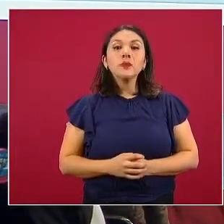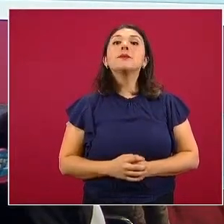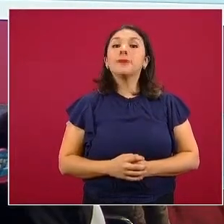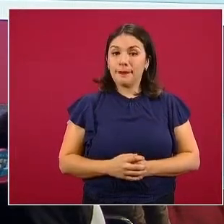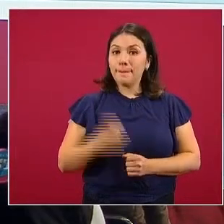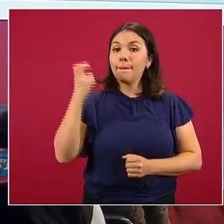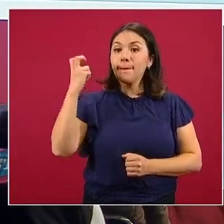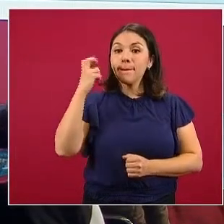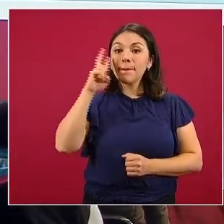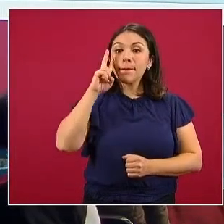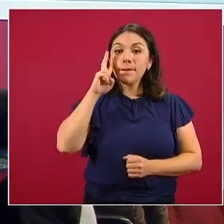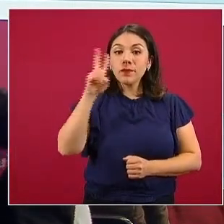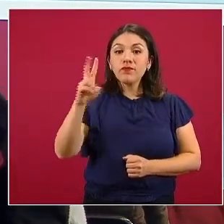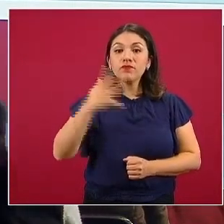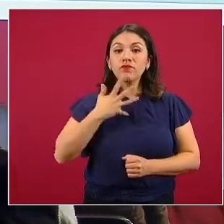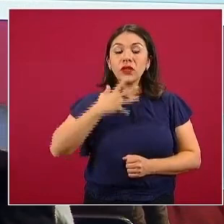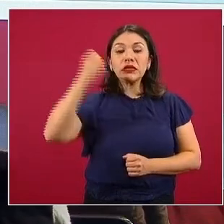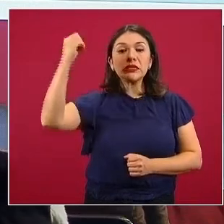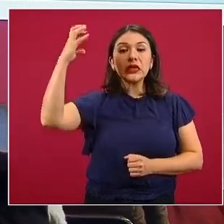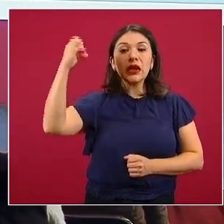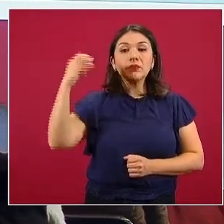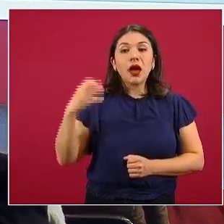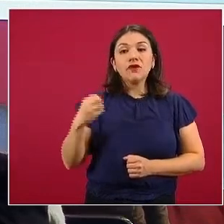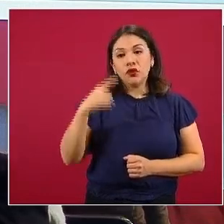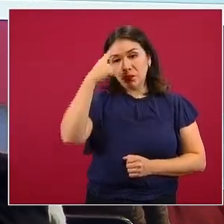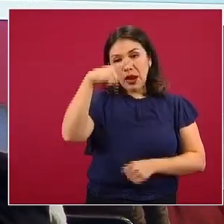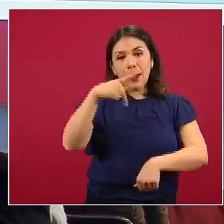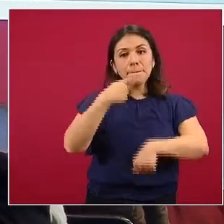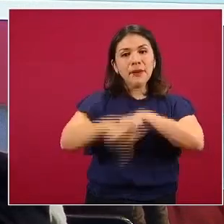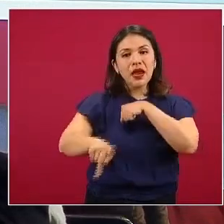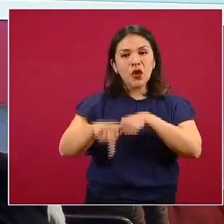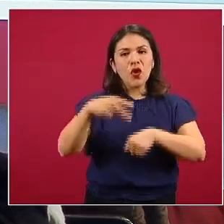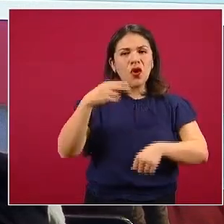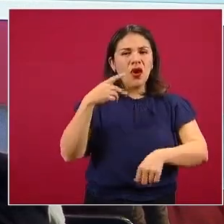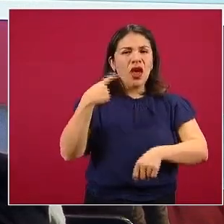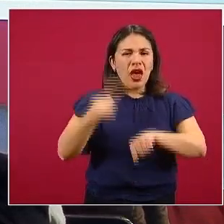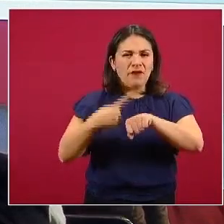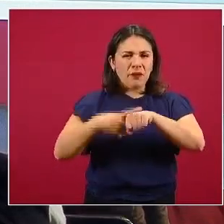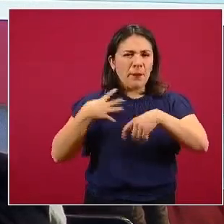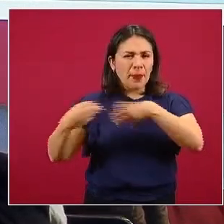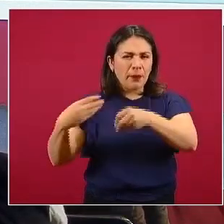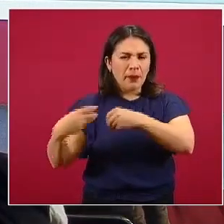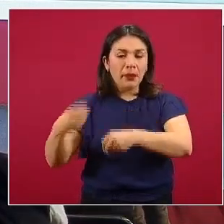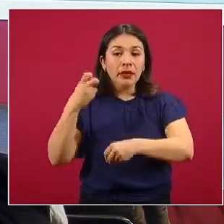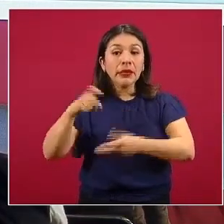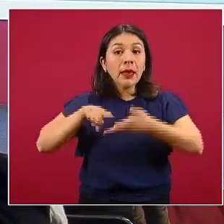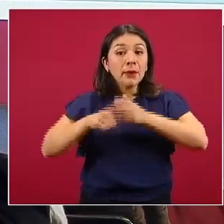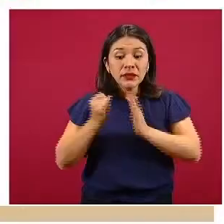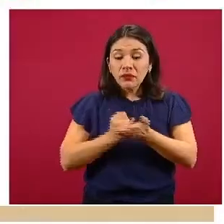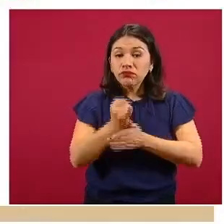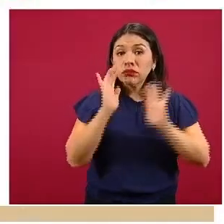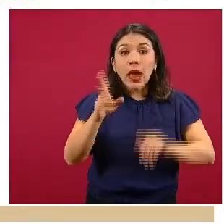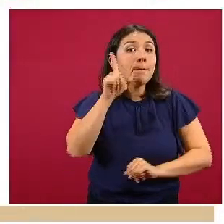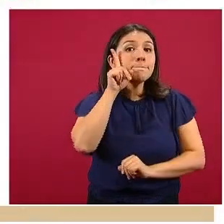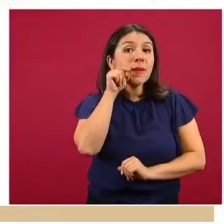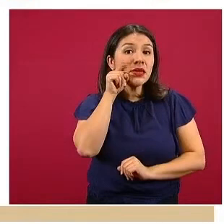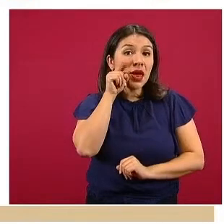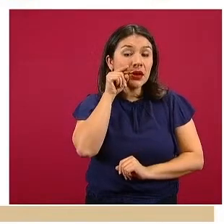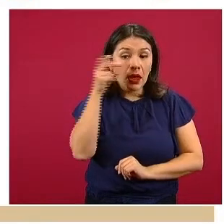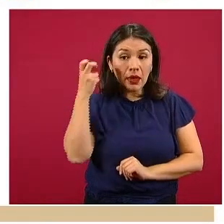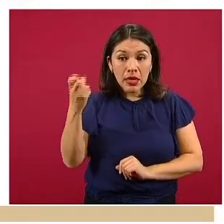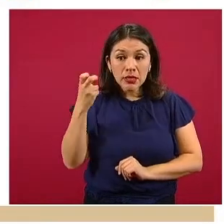bien, tenemos aquí el semáforo de riesgo epidémico que entra en vigor el día de mañana